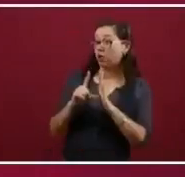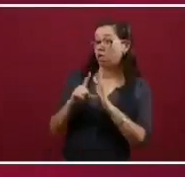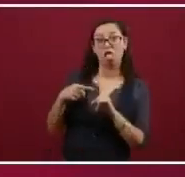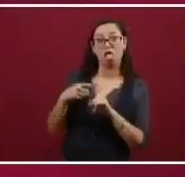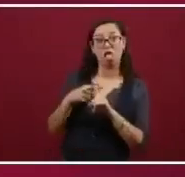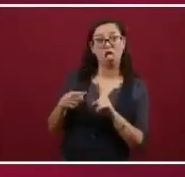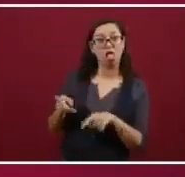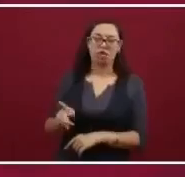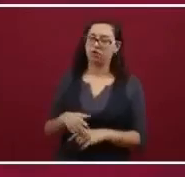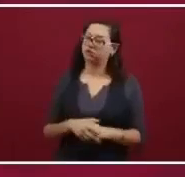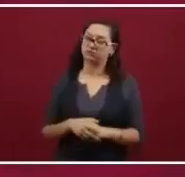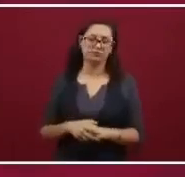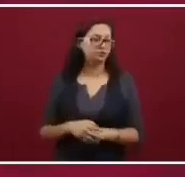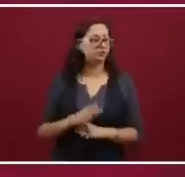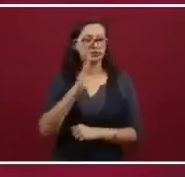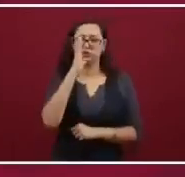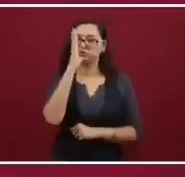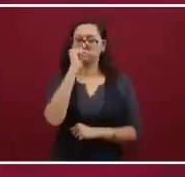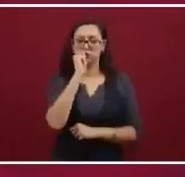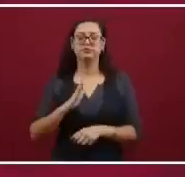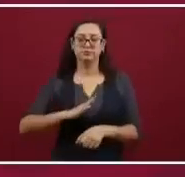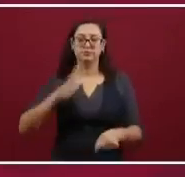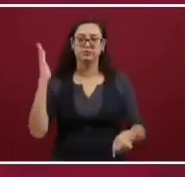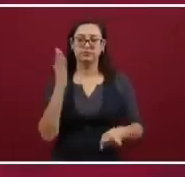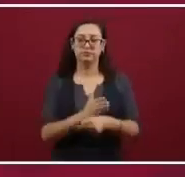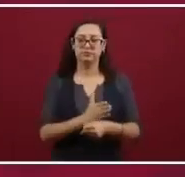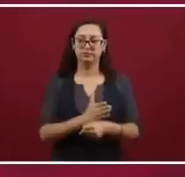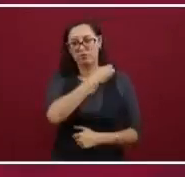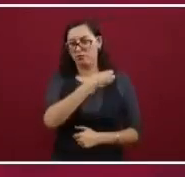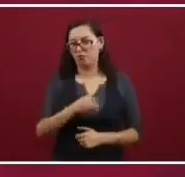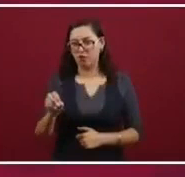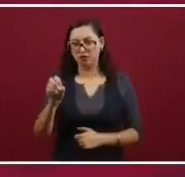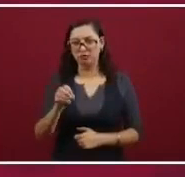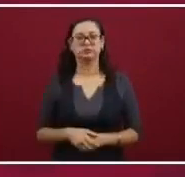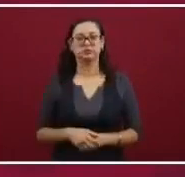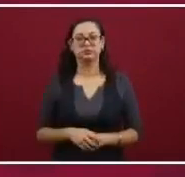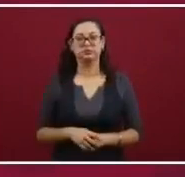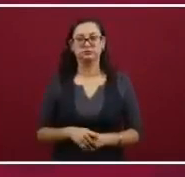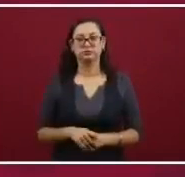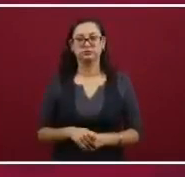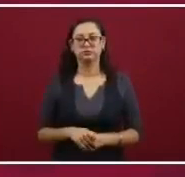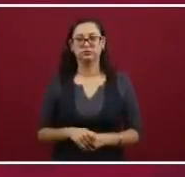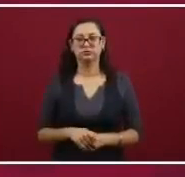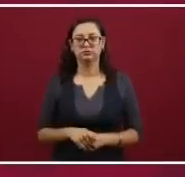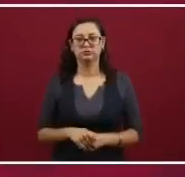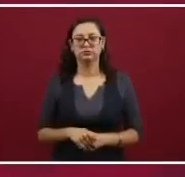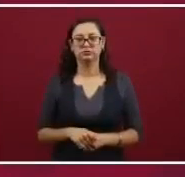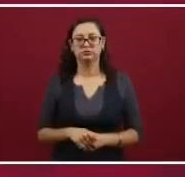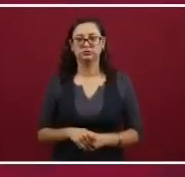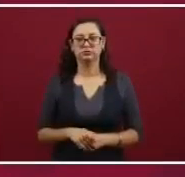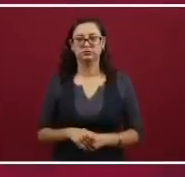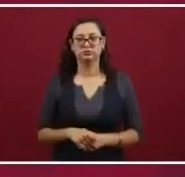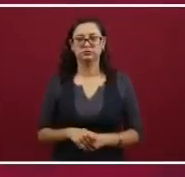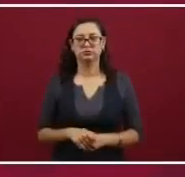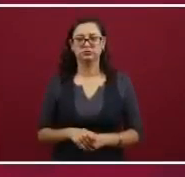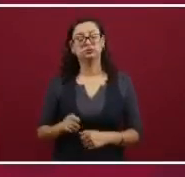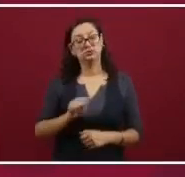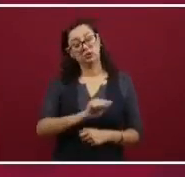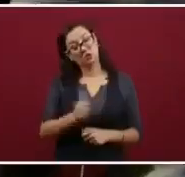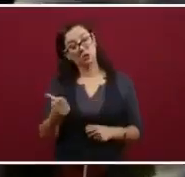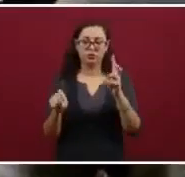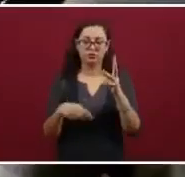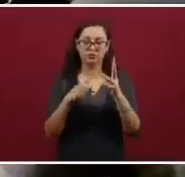Y sí hay sanción y se tiene que proceder. Y lo otro es que si continúan